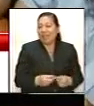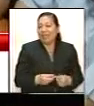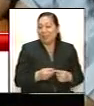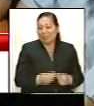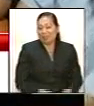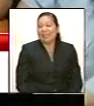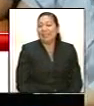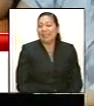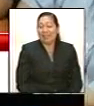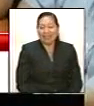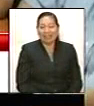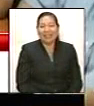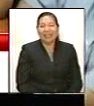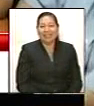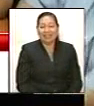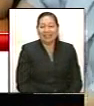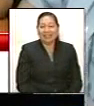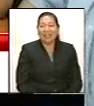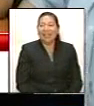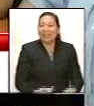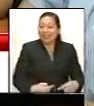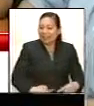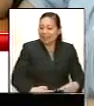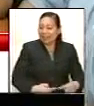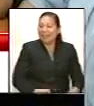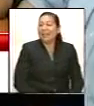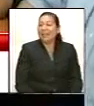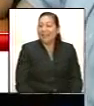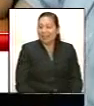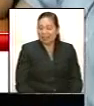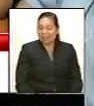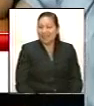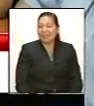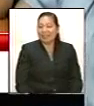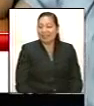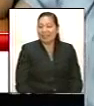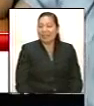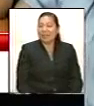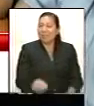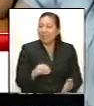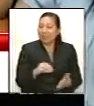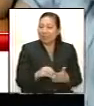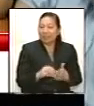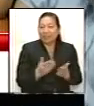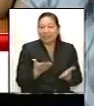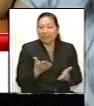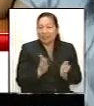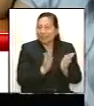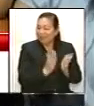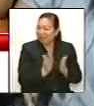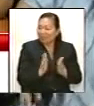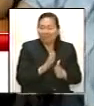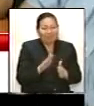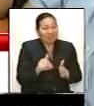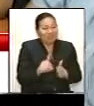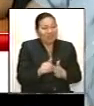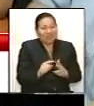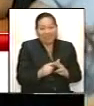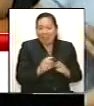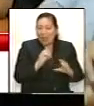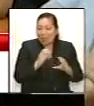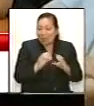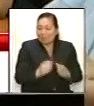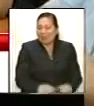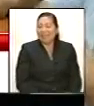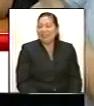en el tema que estamos debatiendo. Entonces, para poner un poco en contexto todo, porque se han iniciado